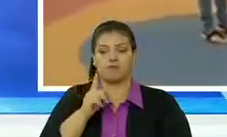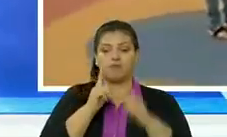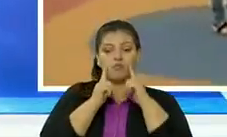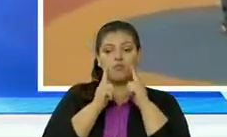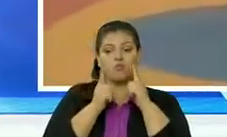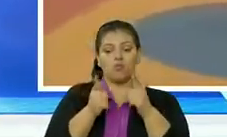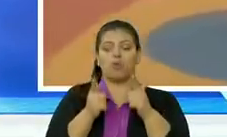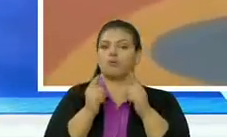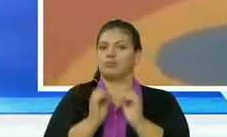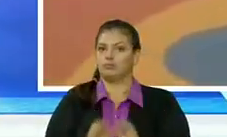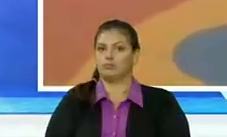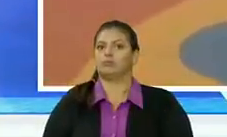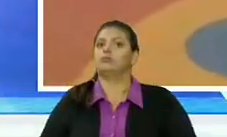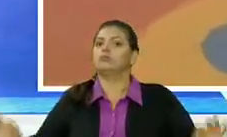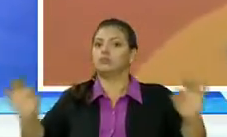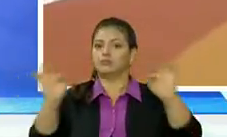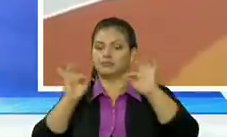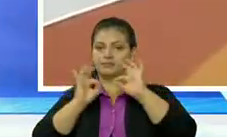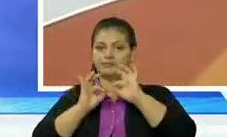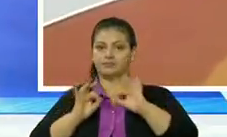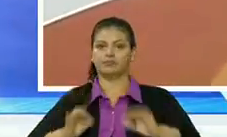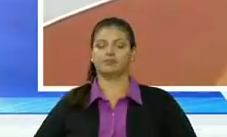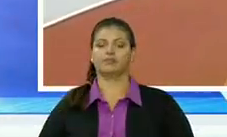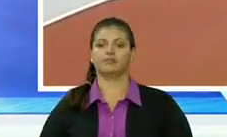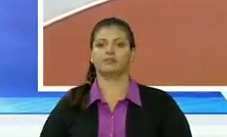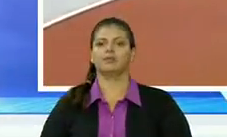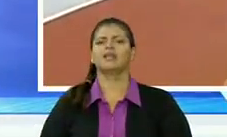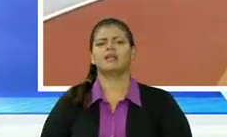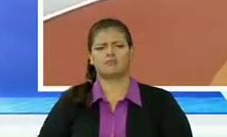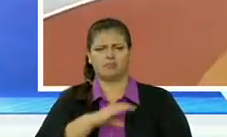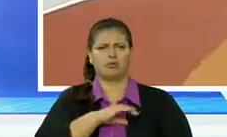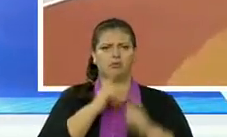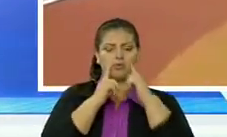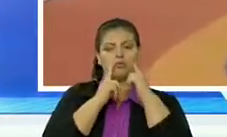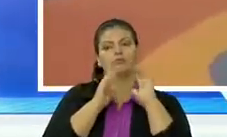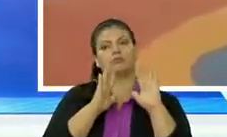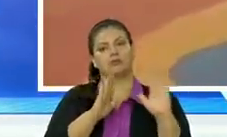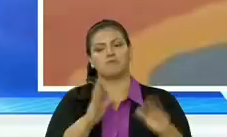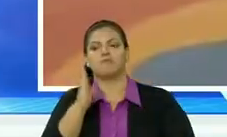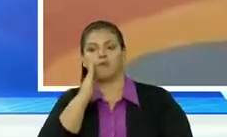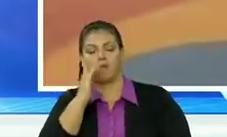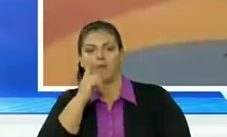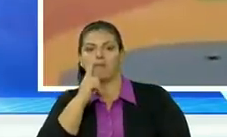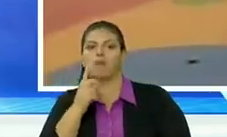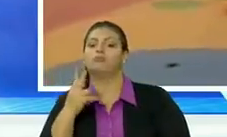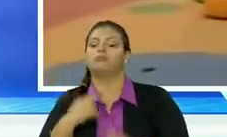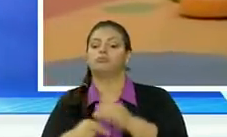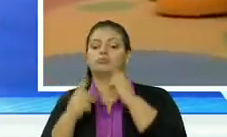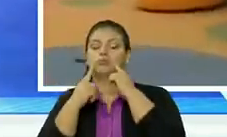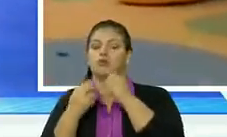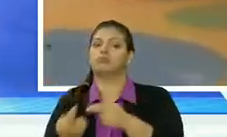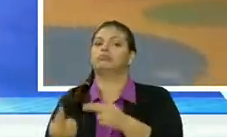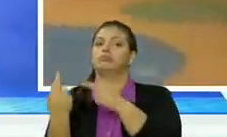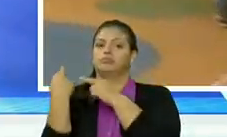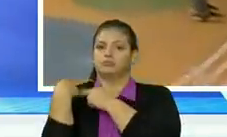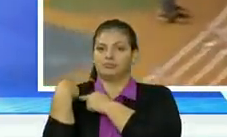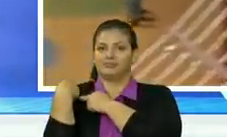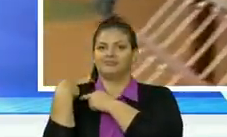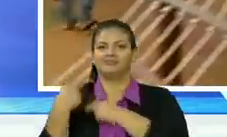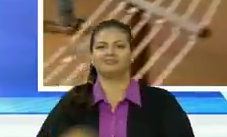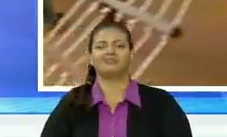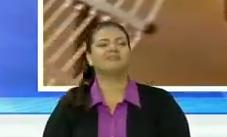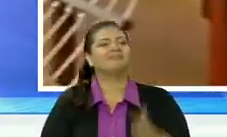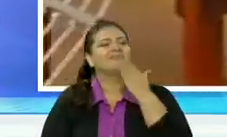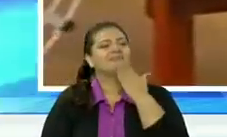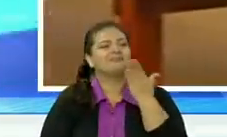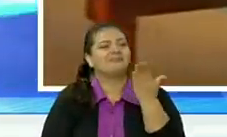nosotros tenemos personal que ayuda un poco a controlar, pero siempre el cuidado de los padres es vital. Muchísimas gracias, Nicolás, en vivo y en